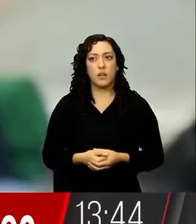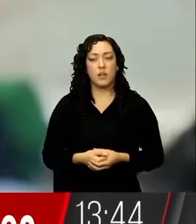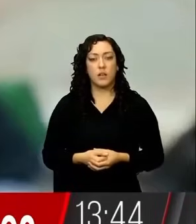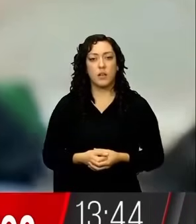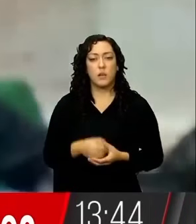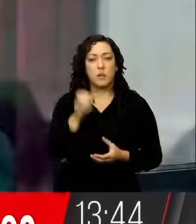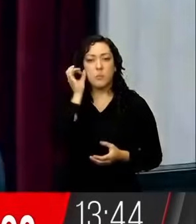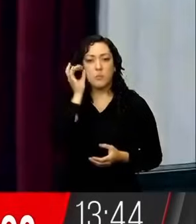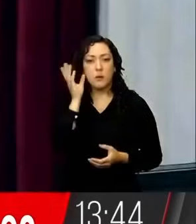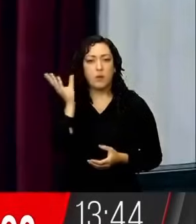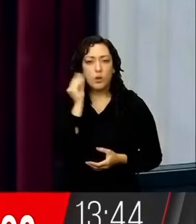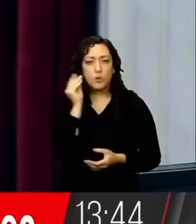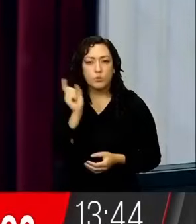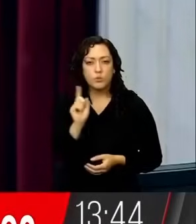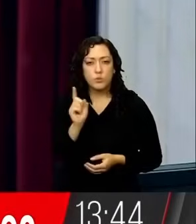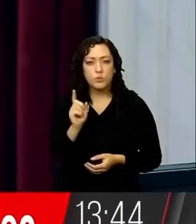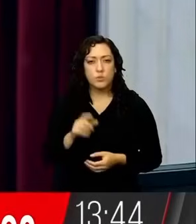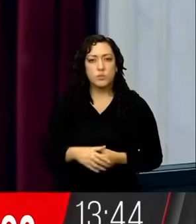Perdón, no escuché.